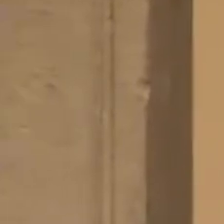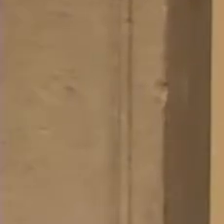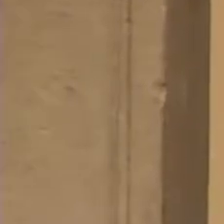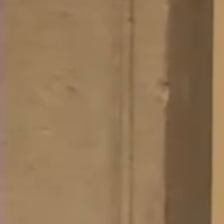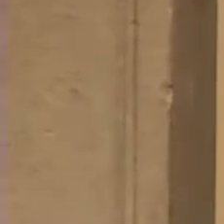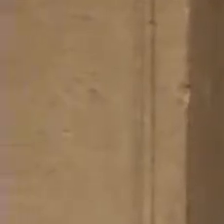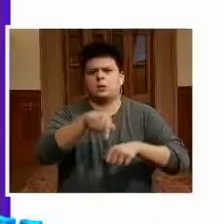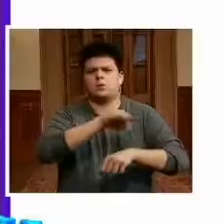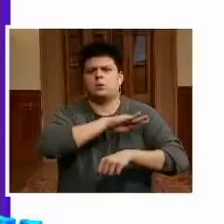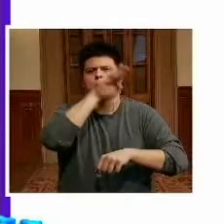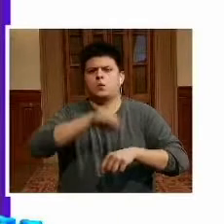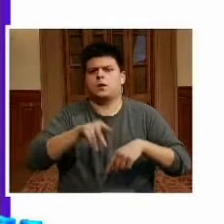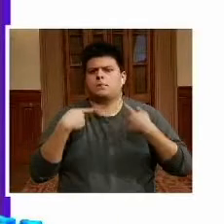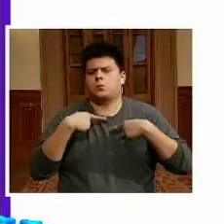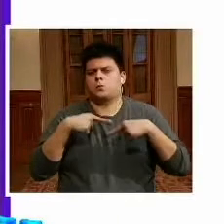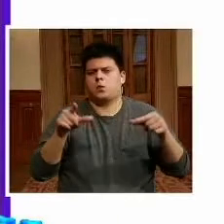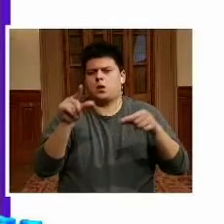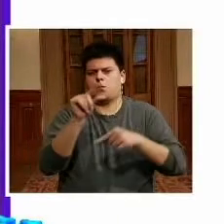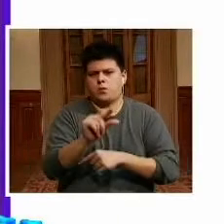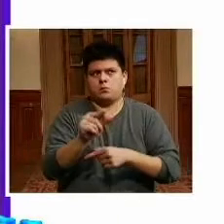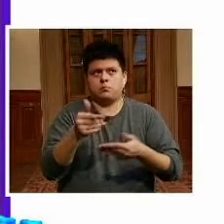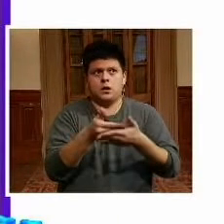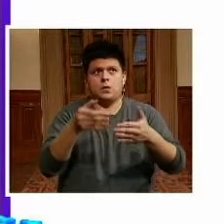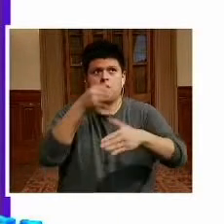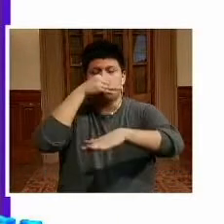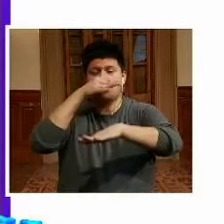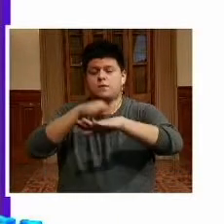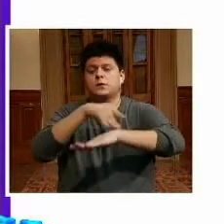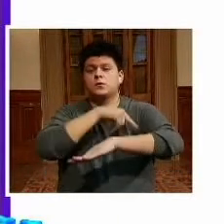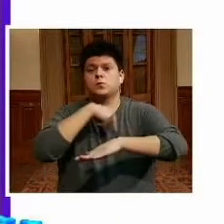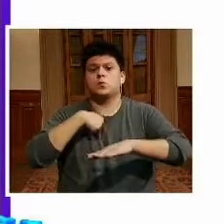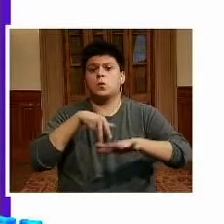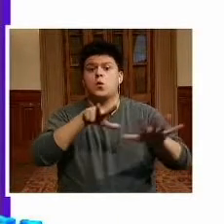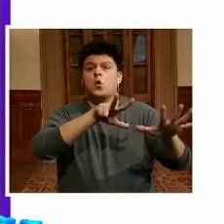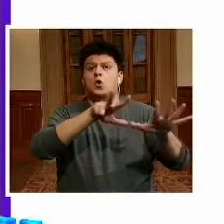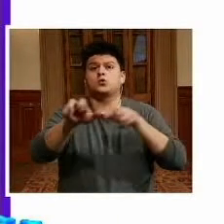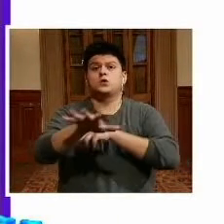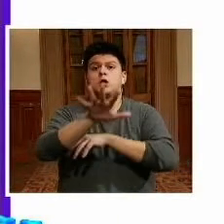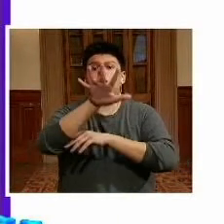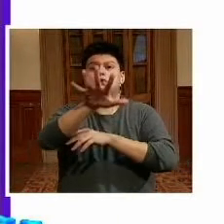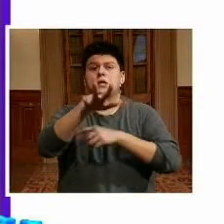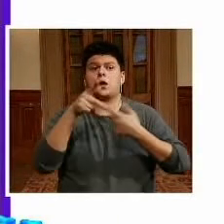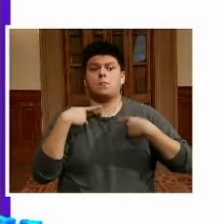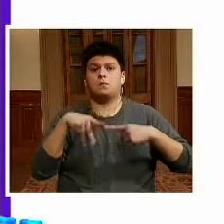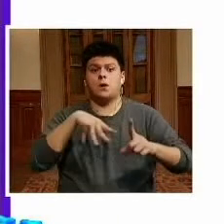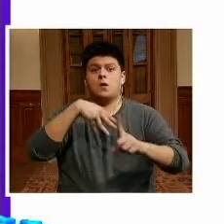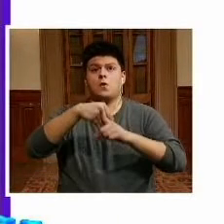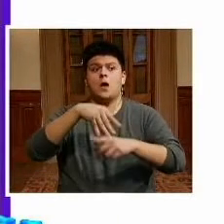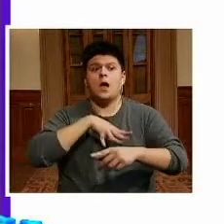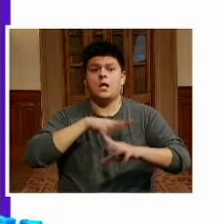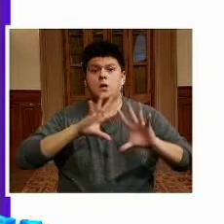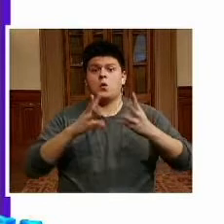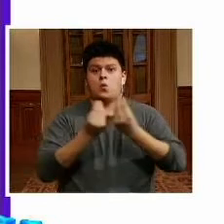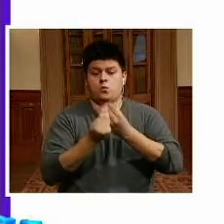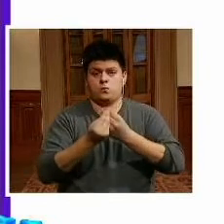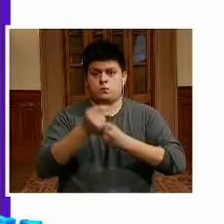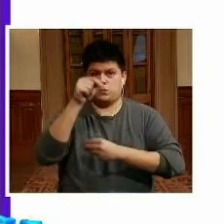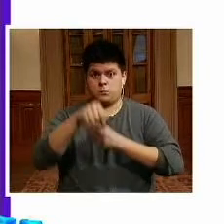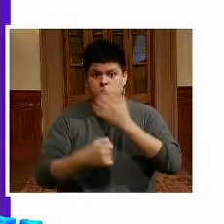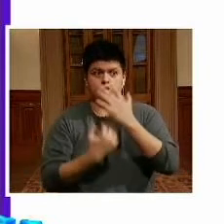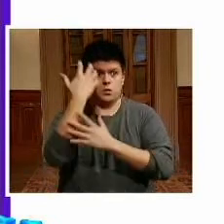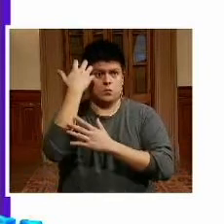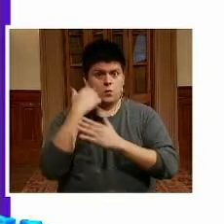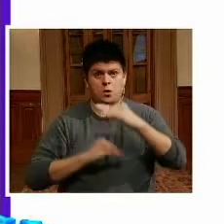cavazos hoy reportamos 805 pacientes contagiados logro más alto